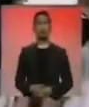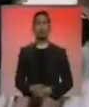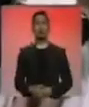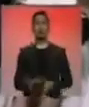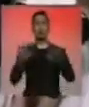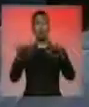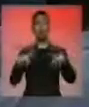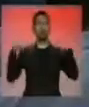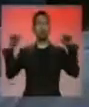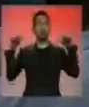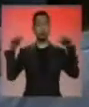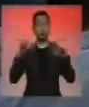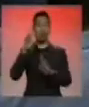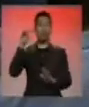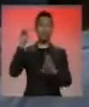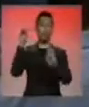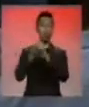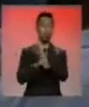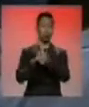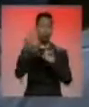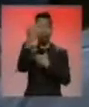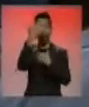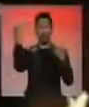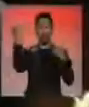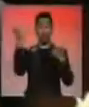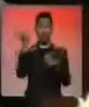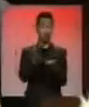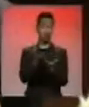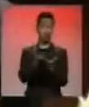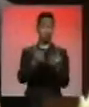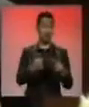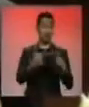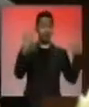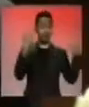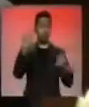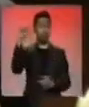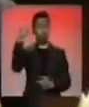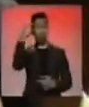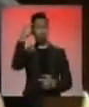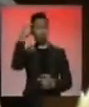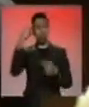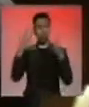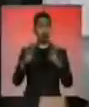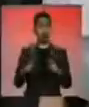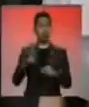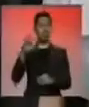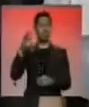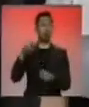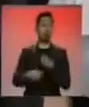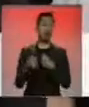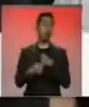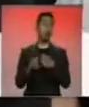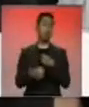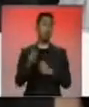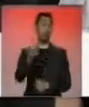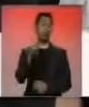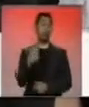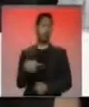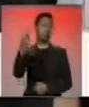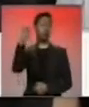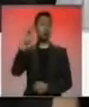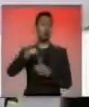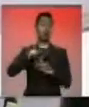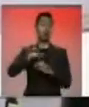pasaron inadvertidas las denuncias de supuesto fraude planteadas por la oposición al gobierno y el recuento de casi 1,5 millones de votos que no alteraron los